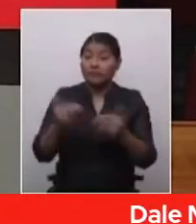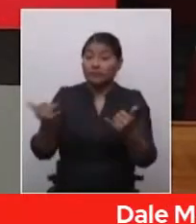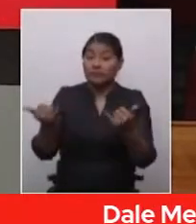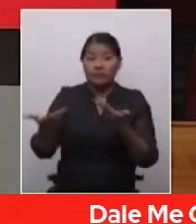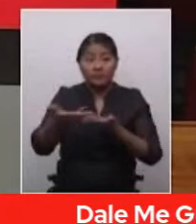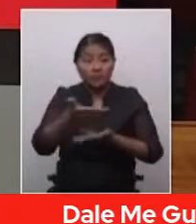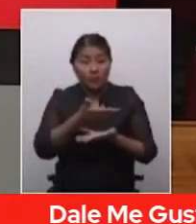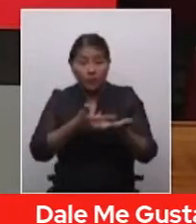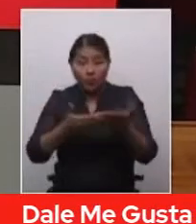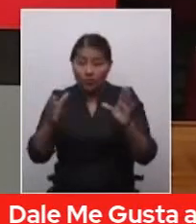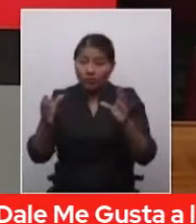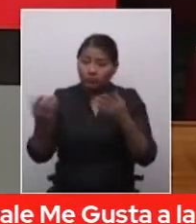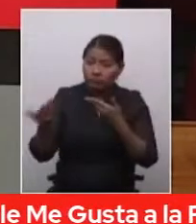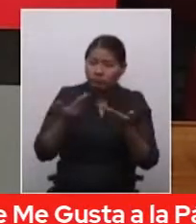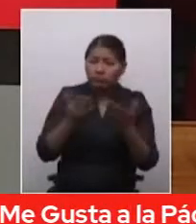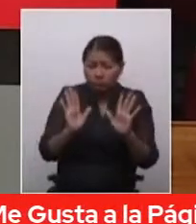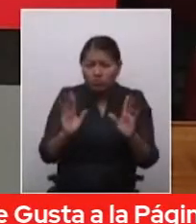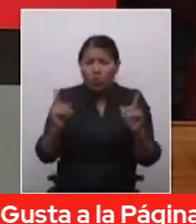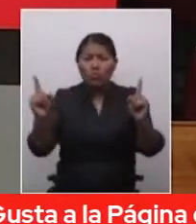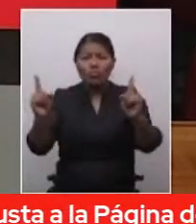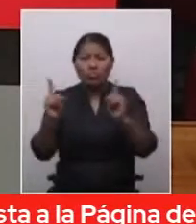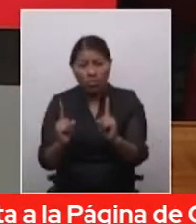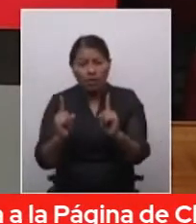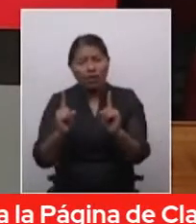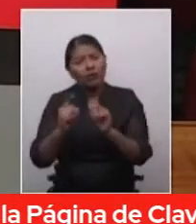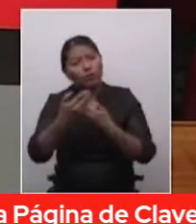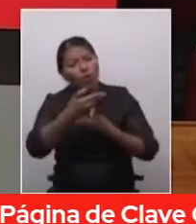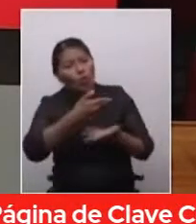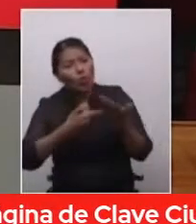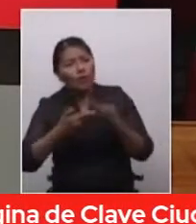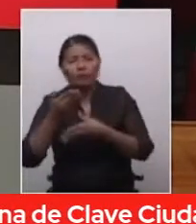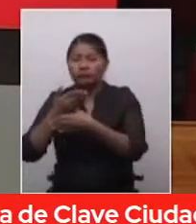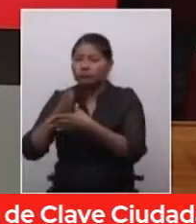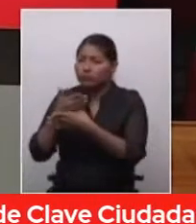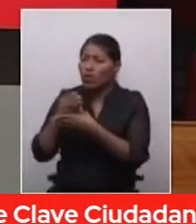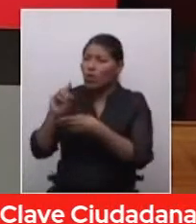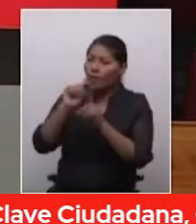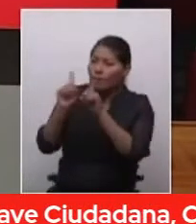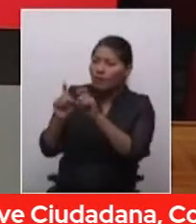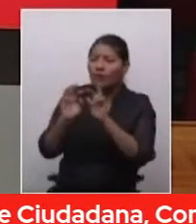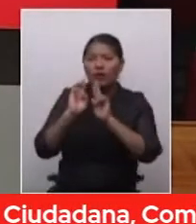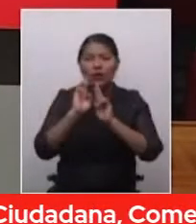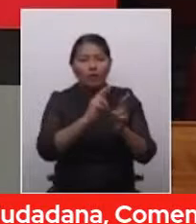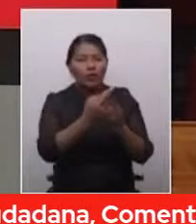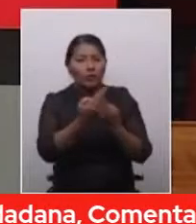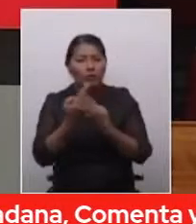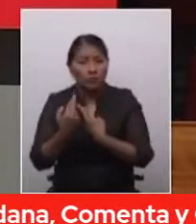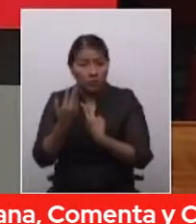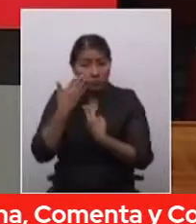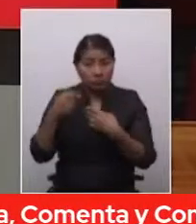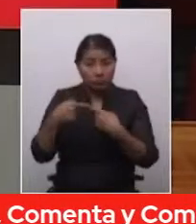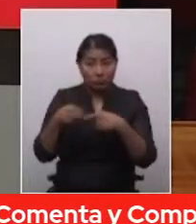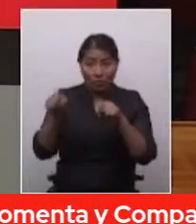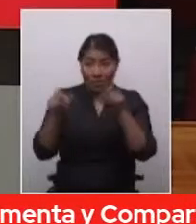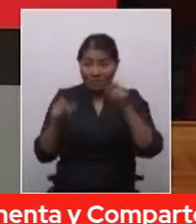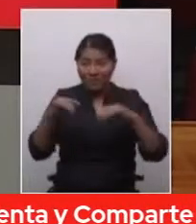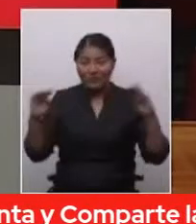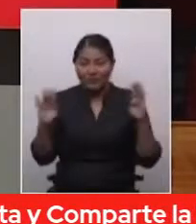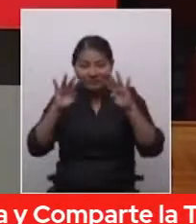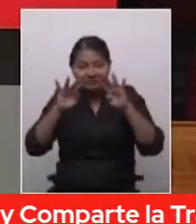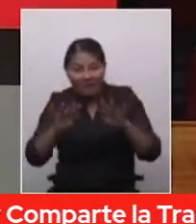de conversar entre candidatos, aprovechenla, pueden ustedes conversar entre ustedes, intercambiar preguntas, que creo que para los vecinos y vecinas de Lima va